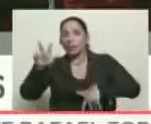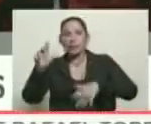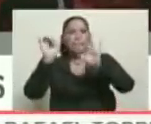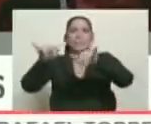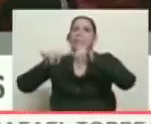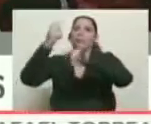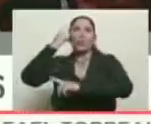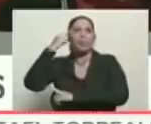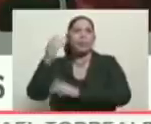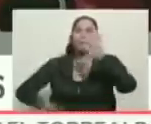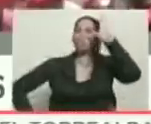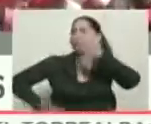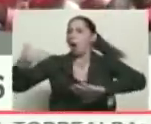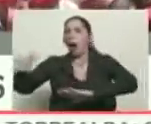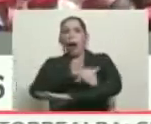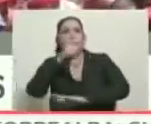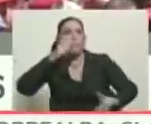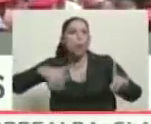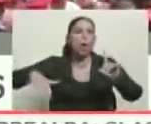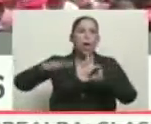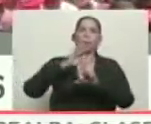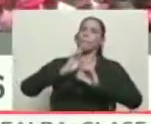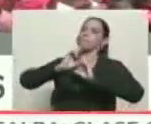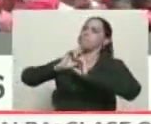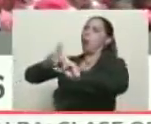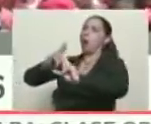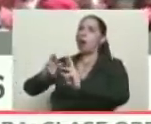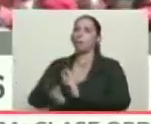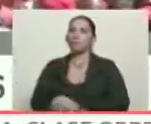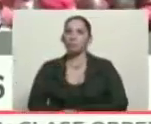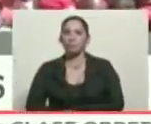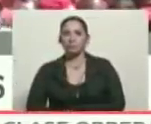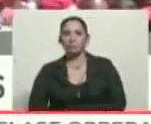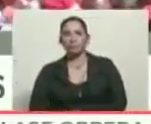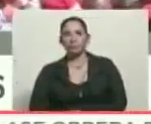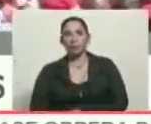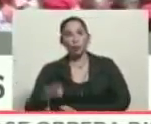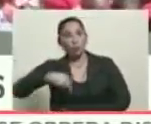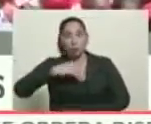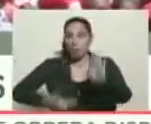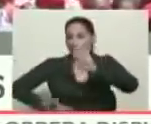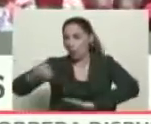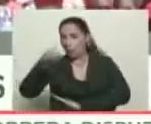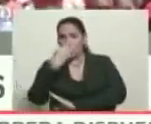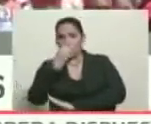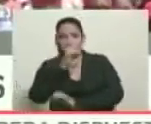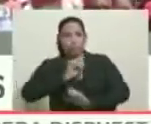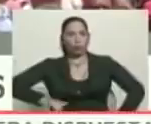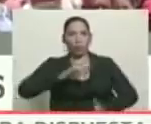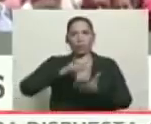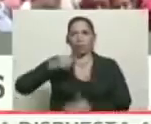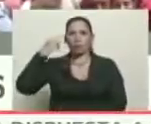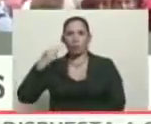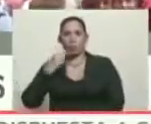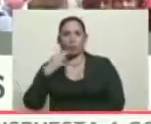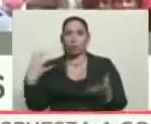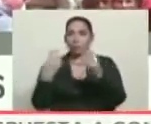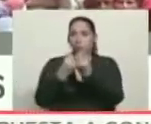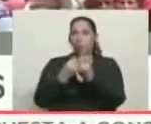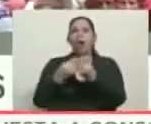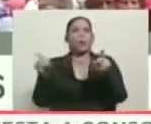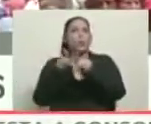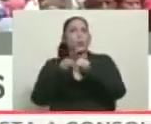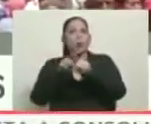salió nuestro pueblo a darle una respuesta. No fuimos para el Palacio Miraflores. La Fuerza Armada Nacional Bolivariana como bloque